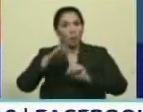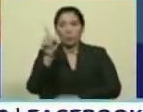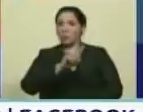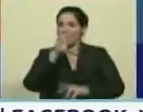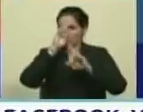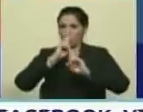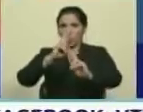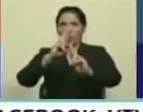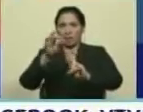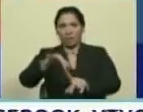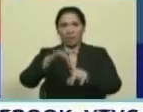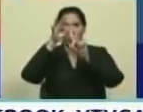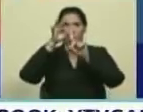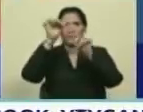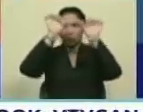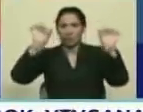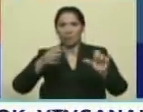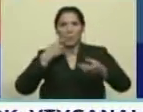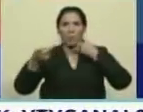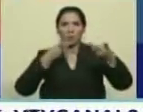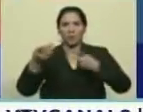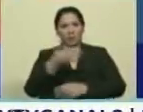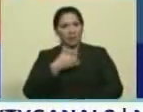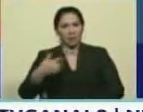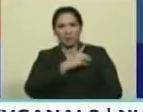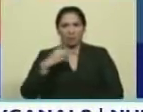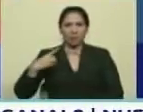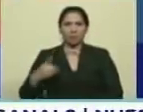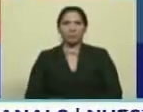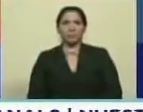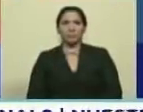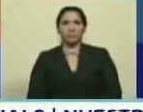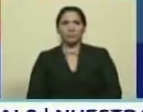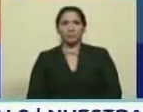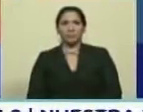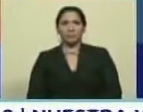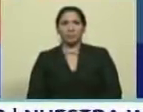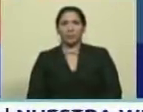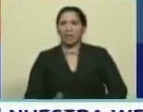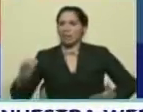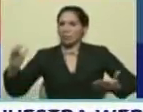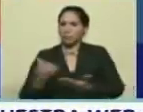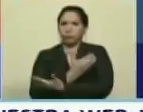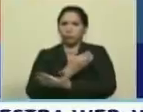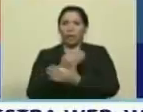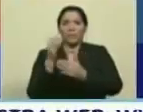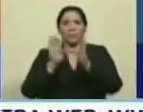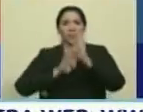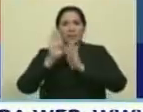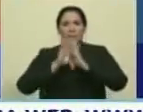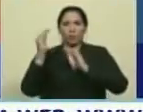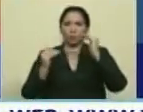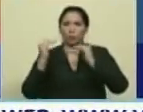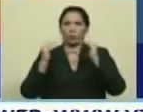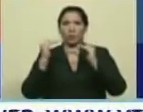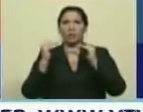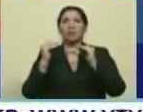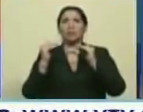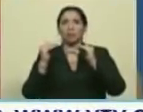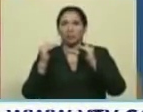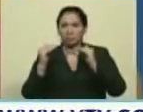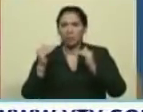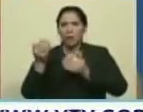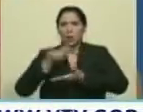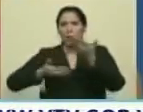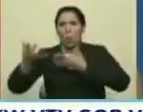su derecho a escoger el sistema político que decidamos. Asaltan el desarrollo sostenible y la convivencia armónica con el